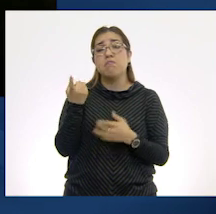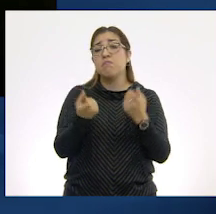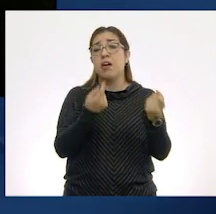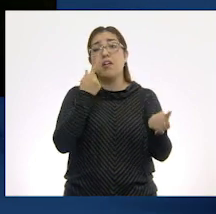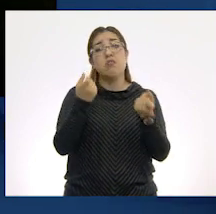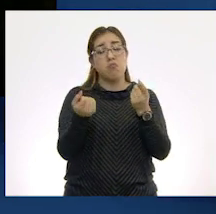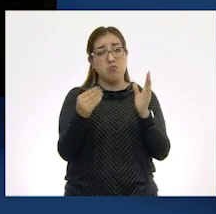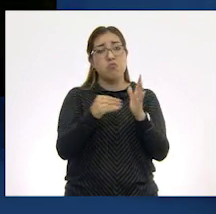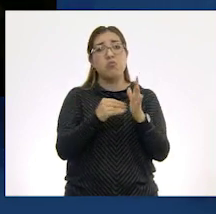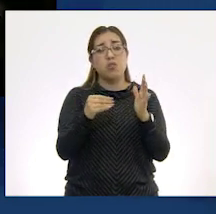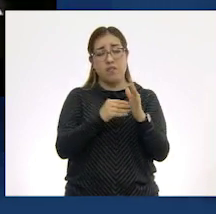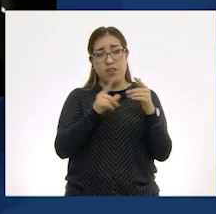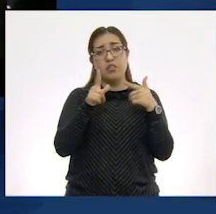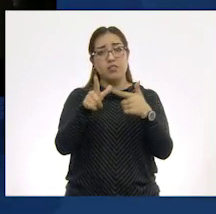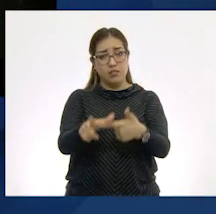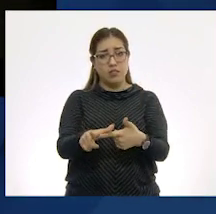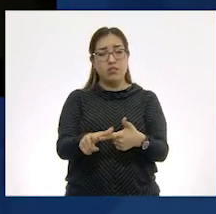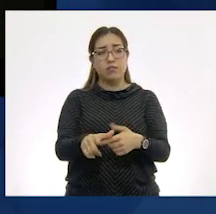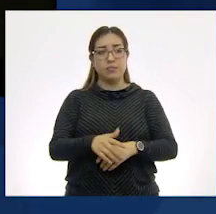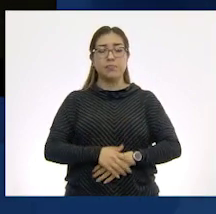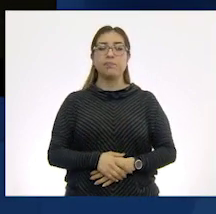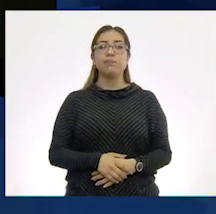cimientos y algunos restos de la obra.